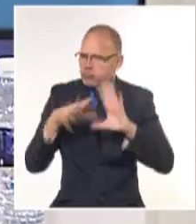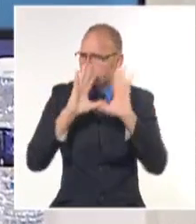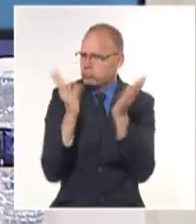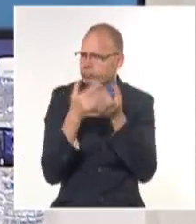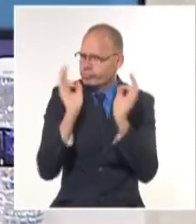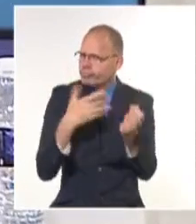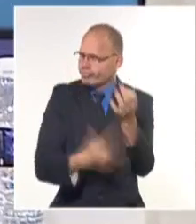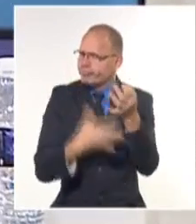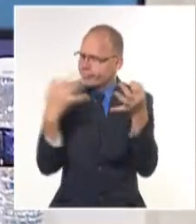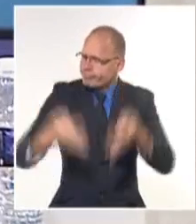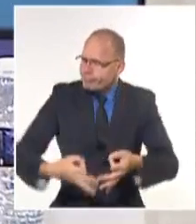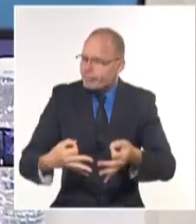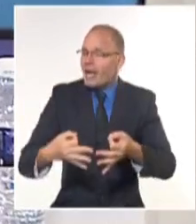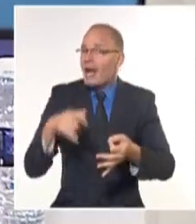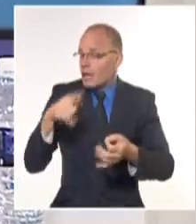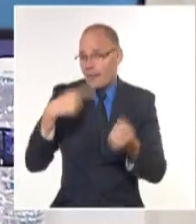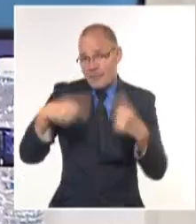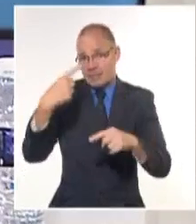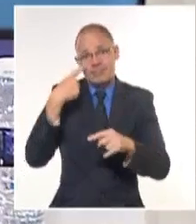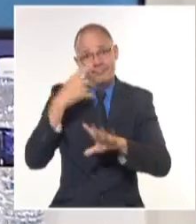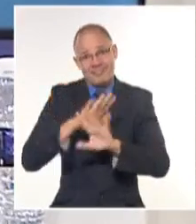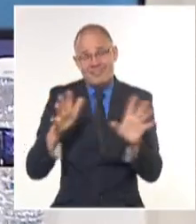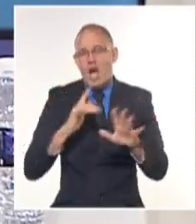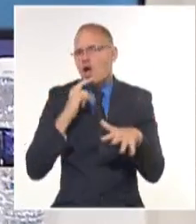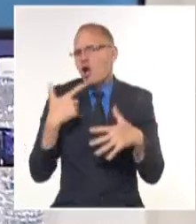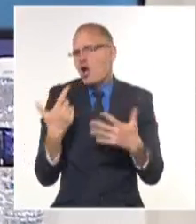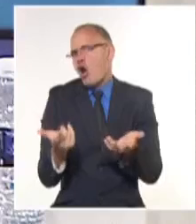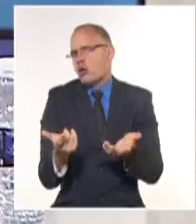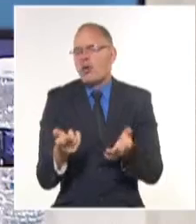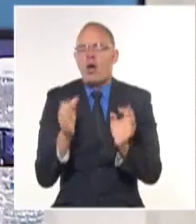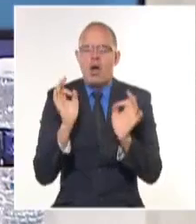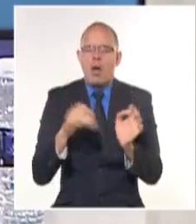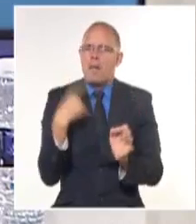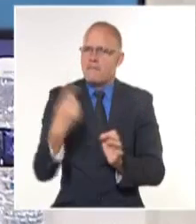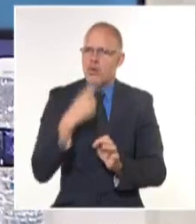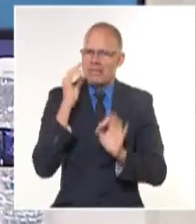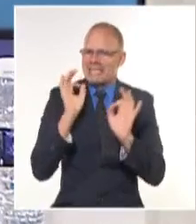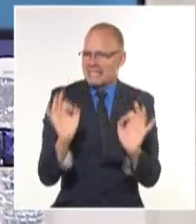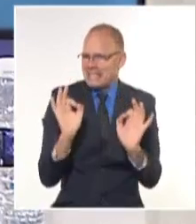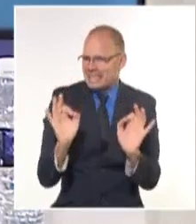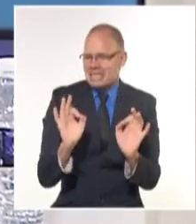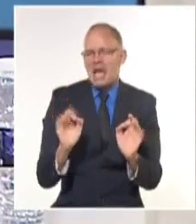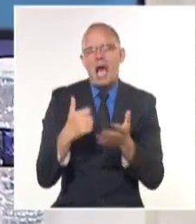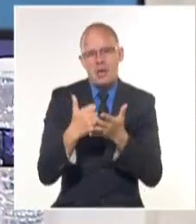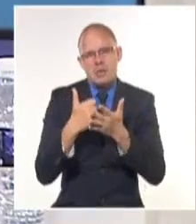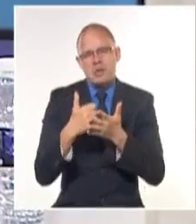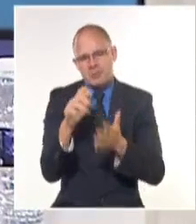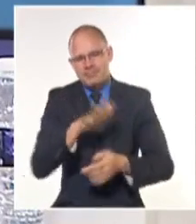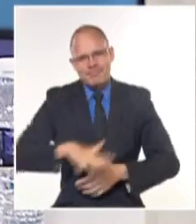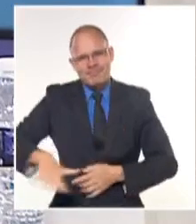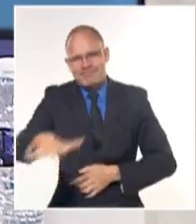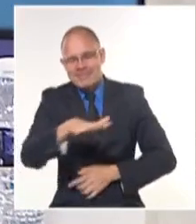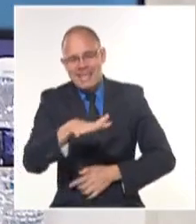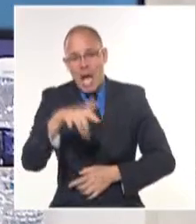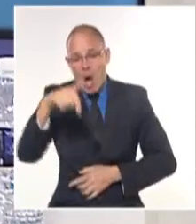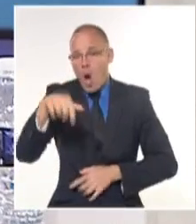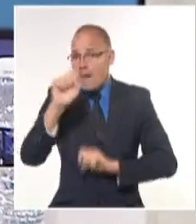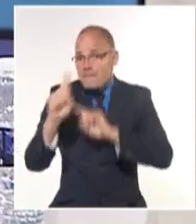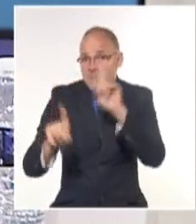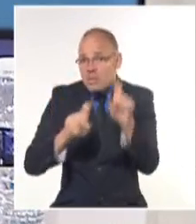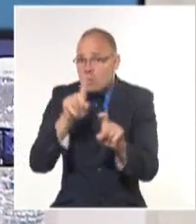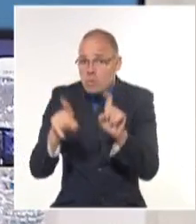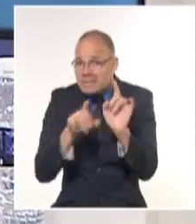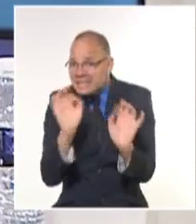verdad siempre por delante, desde un espíritu que siempre va a ser absolutamente constructivo. Detrás de cada pregunta que hagamos, detrás de